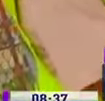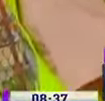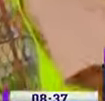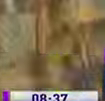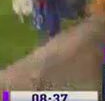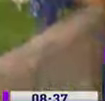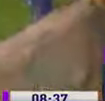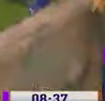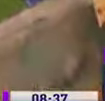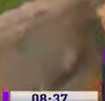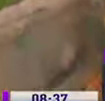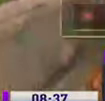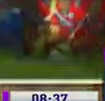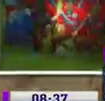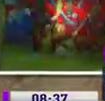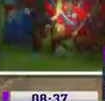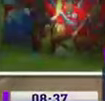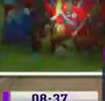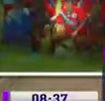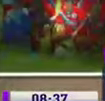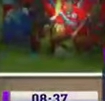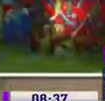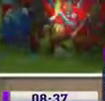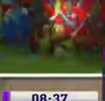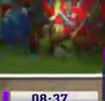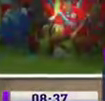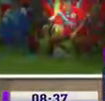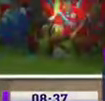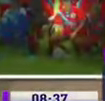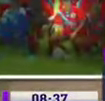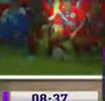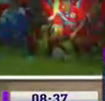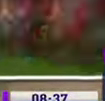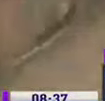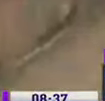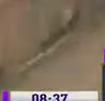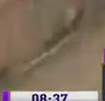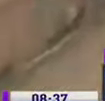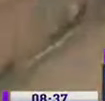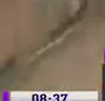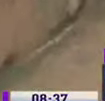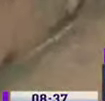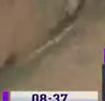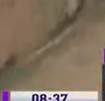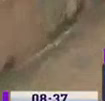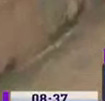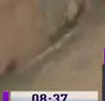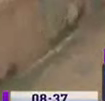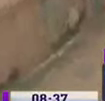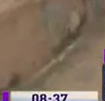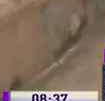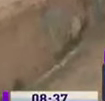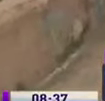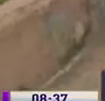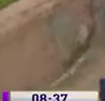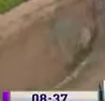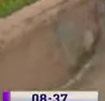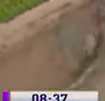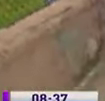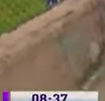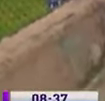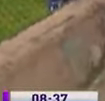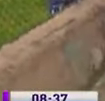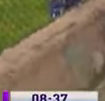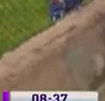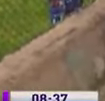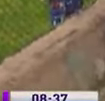Constante. Marco Constante, gloria del Club Deportivo Nacional. Un gustazo a ustedes también, gracias y un saludo también para los hinchas. Está paseando con el perro